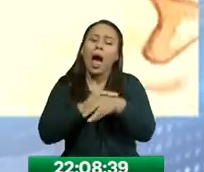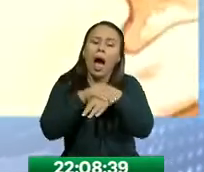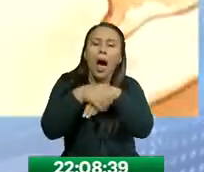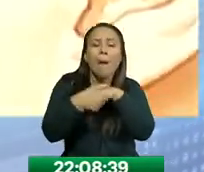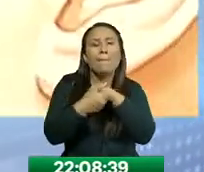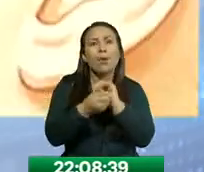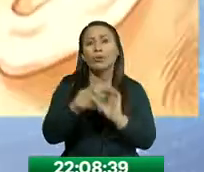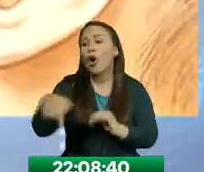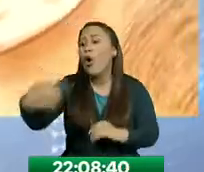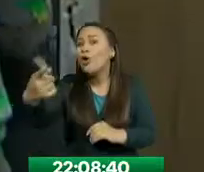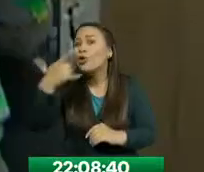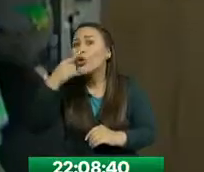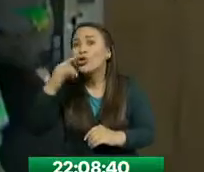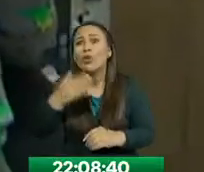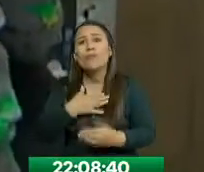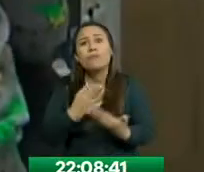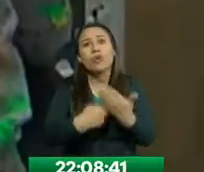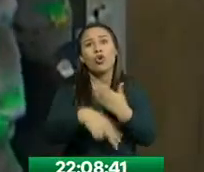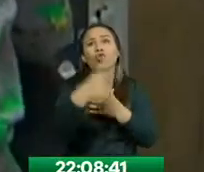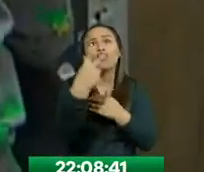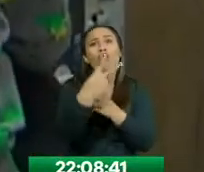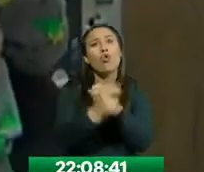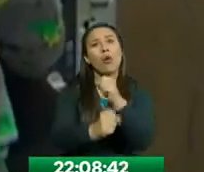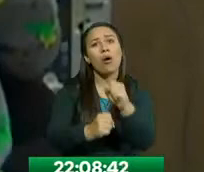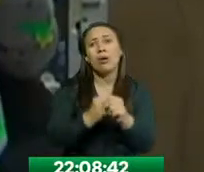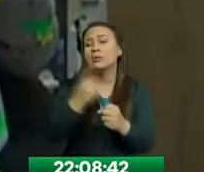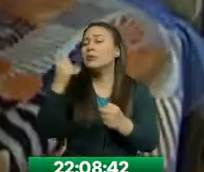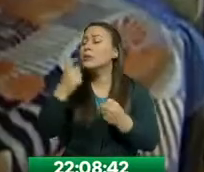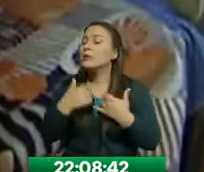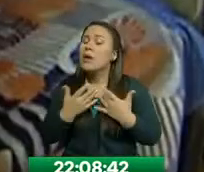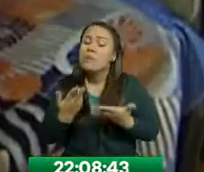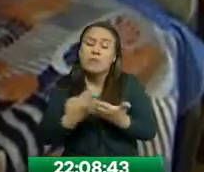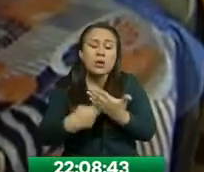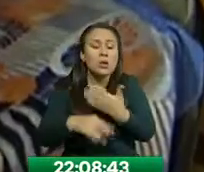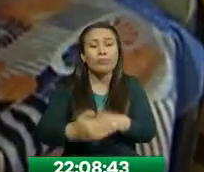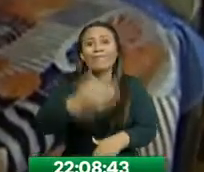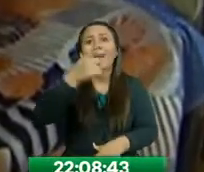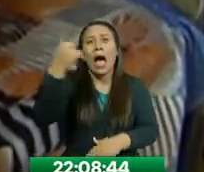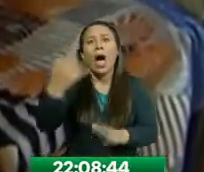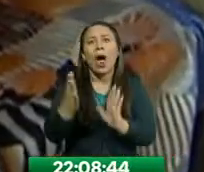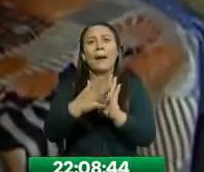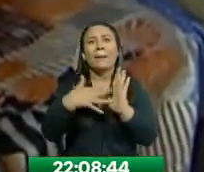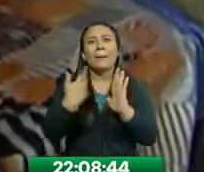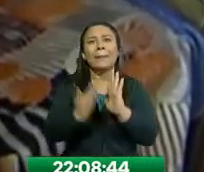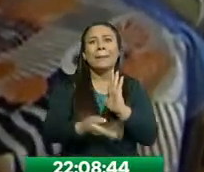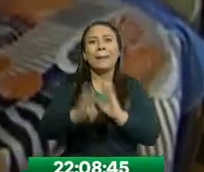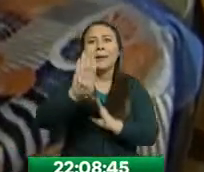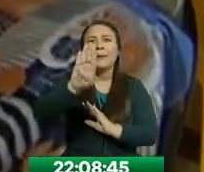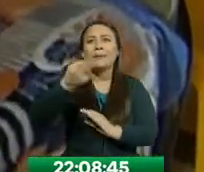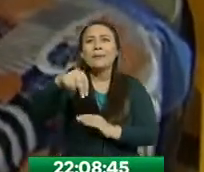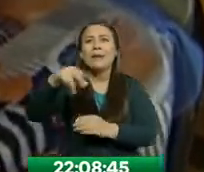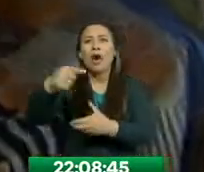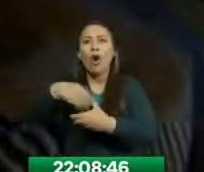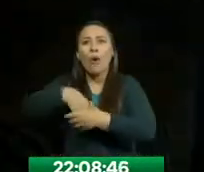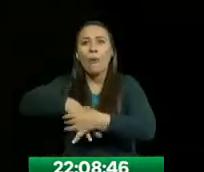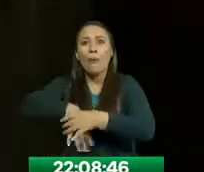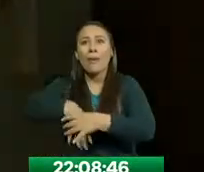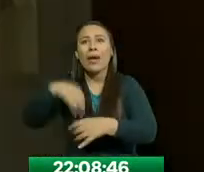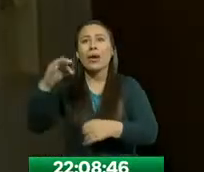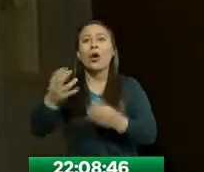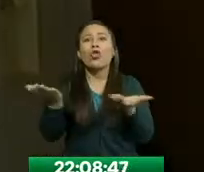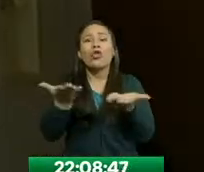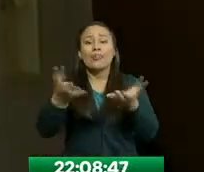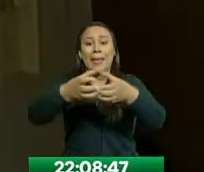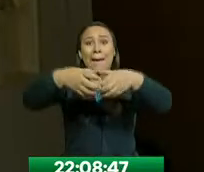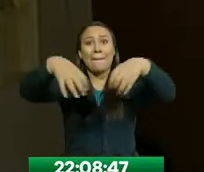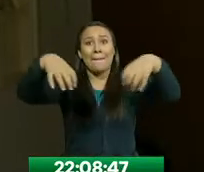disfrutar como los otros niños. Para poder ayudar a estos niños, están organizando un bingo solidario. Es en el Parque Samanes, en la Concha